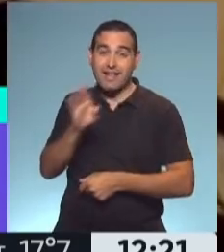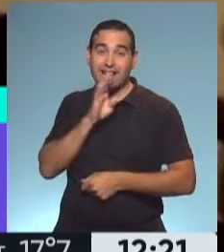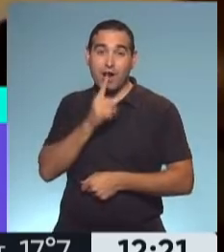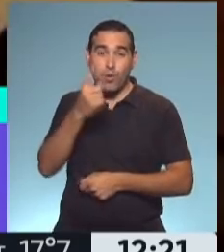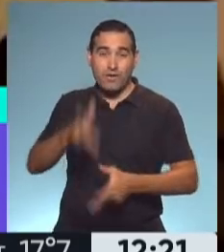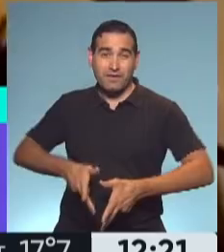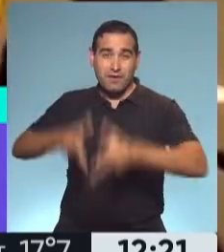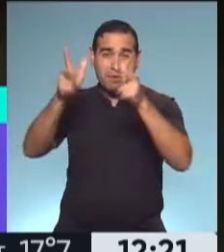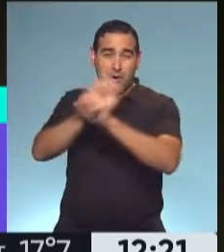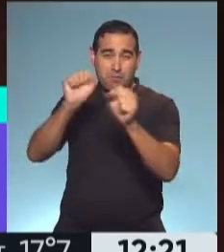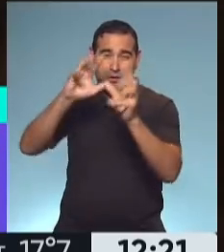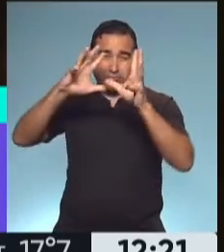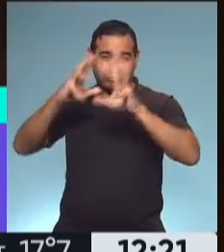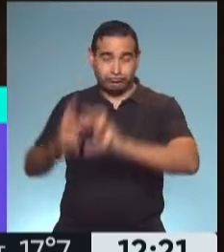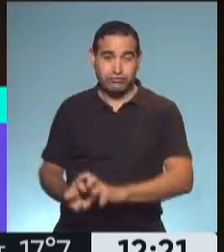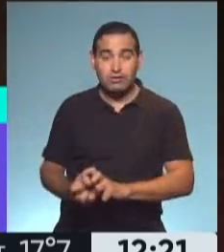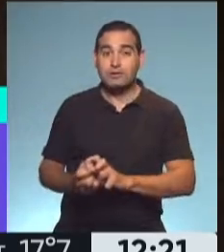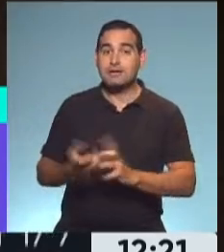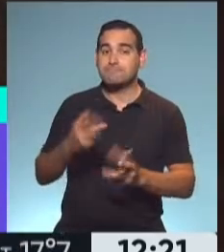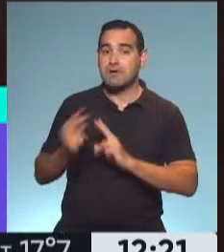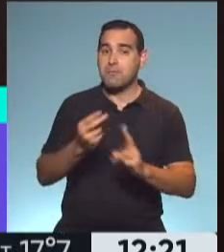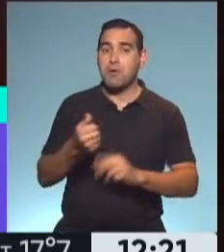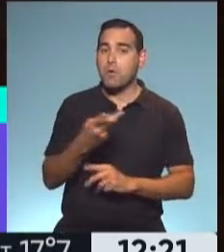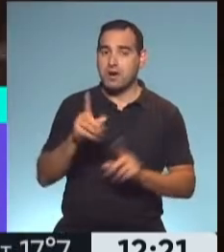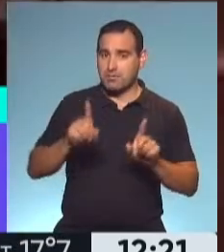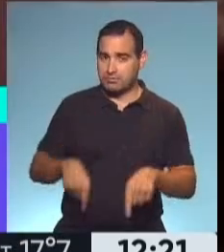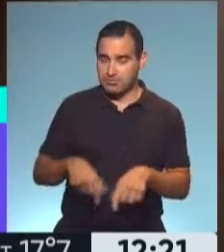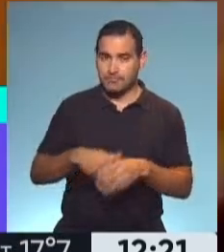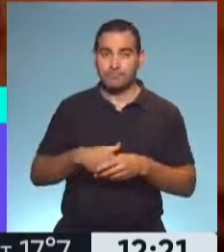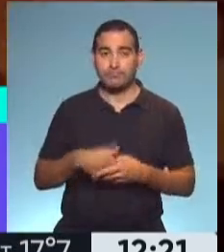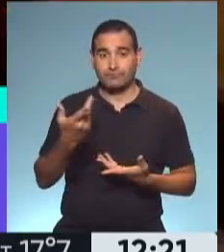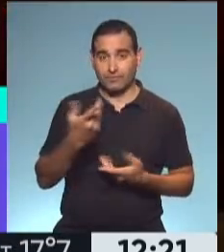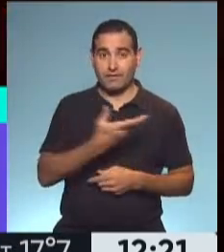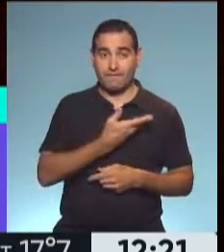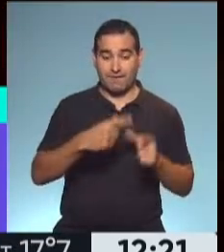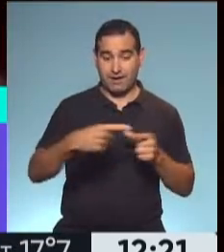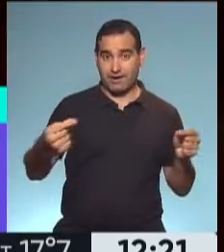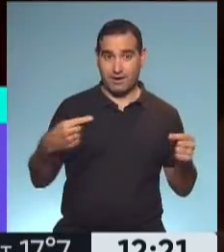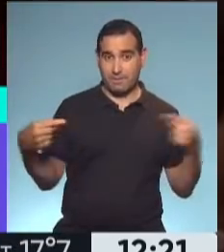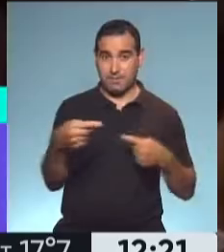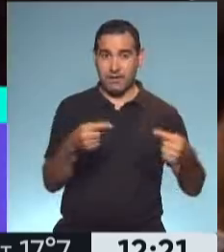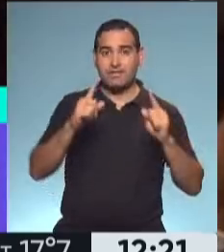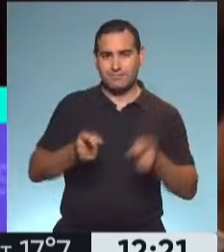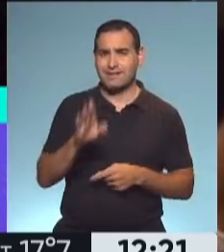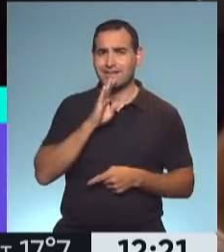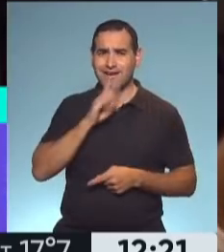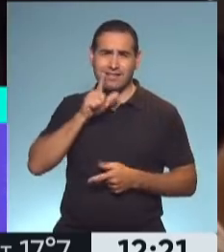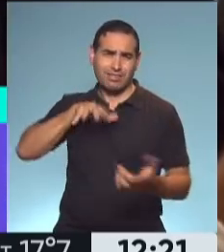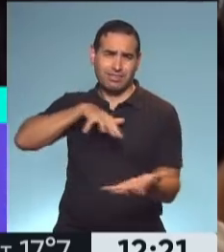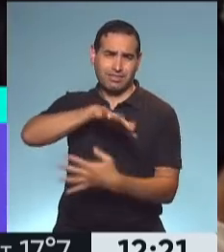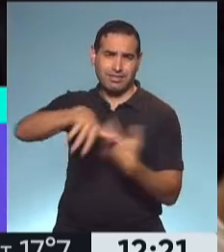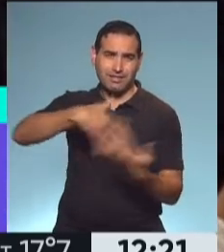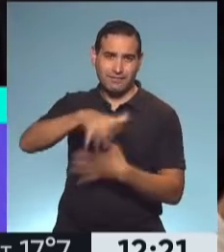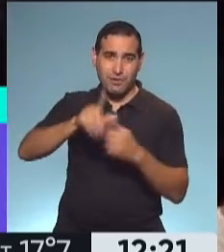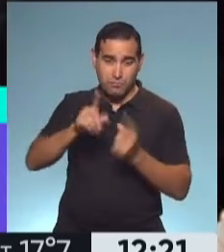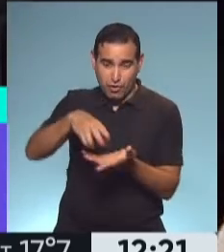estalló. Se produjo un número no determinado de víctimas. Además del conflicto en la Franja de Gaza, Israel enfrenta graves disturbios